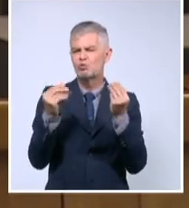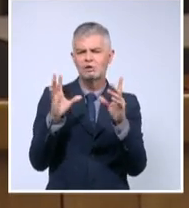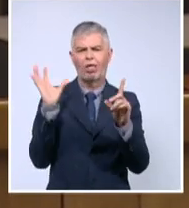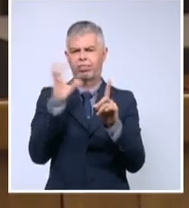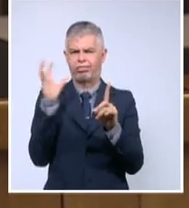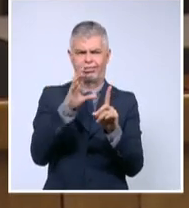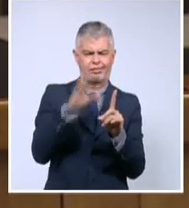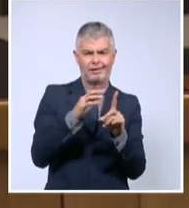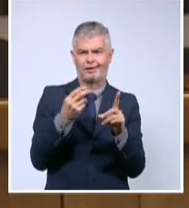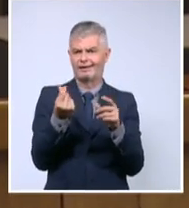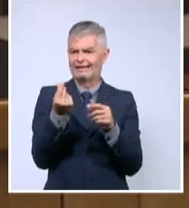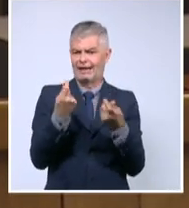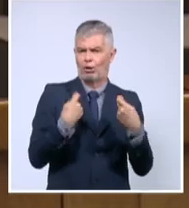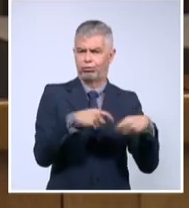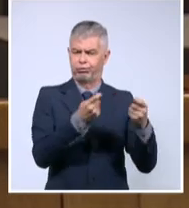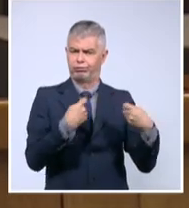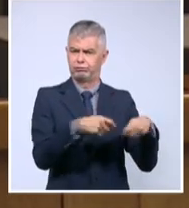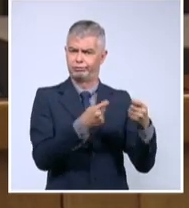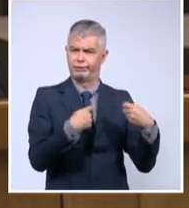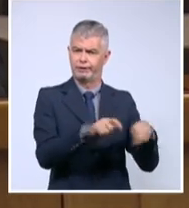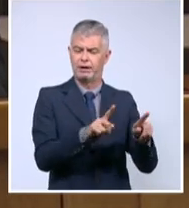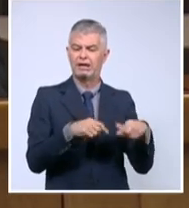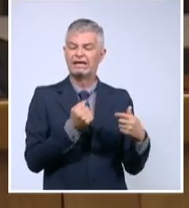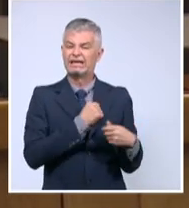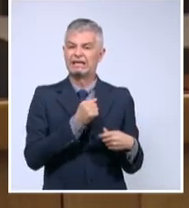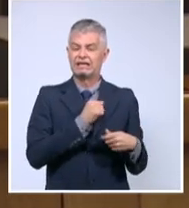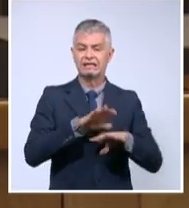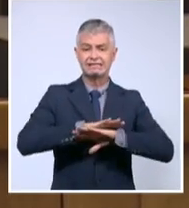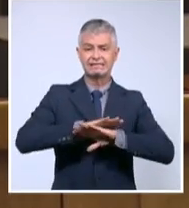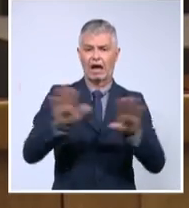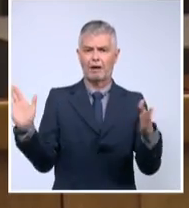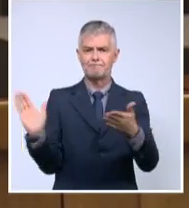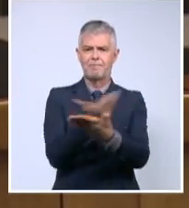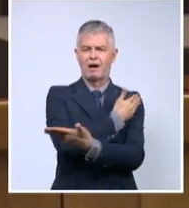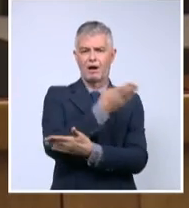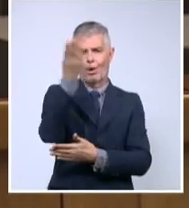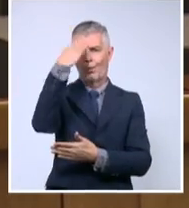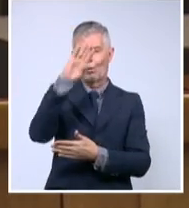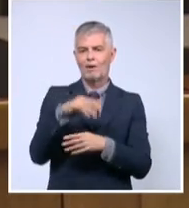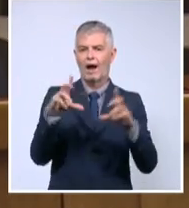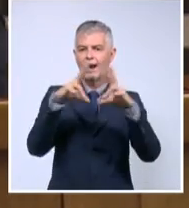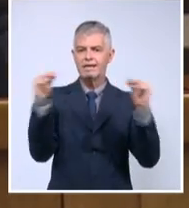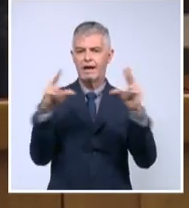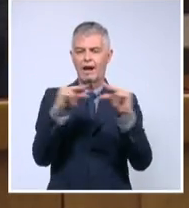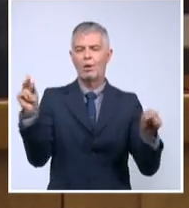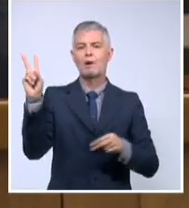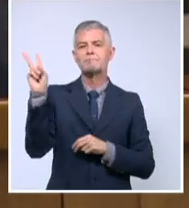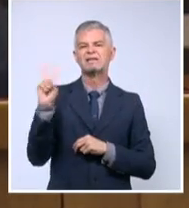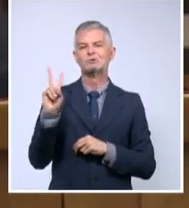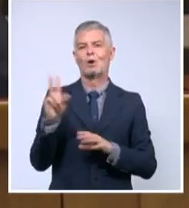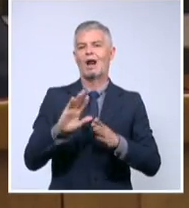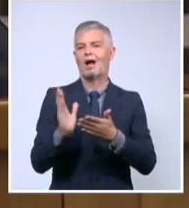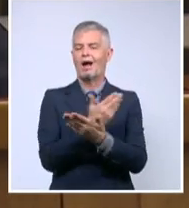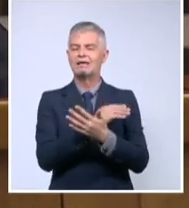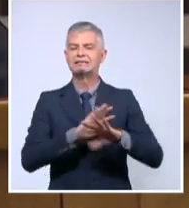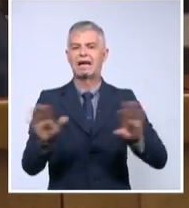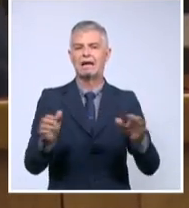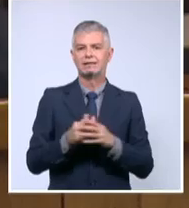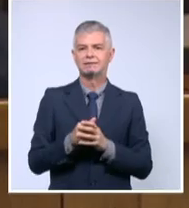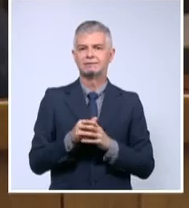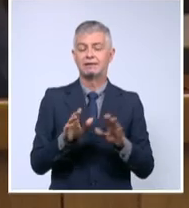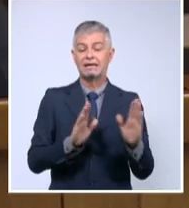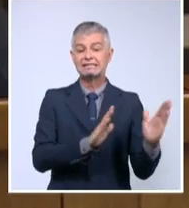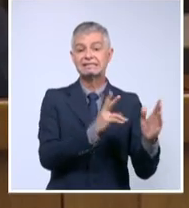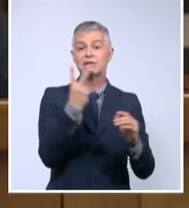llovió dinero para propiciar lo que muchos creían el golpe final a Cuba, Nicaragua y Venezuela en un presumible segundo periodo